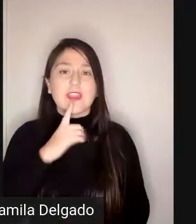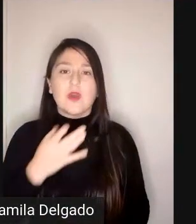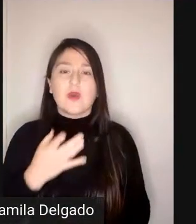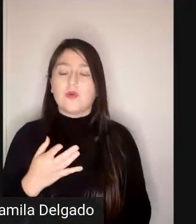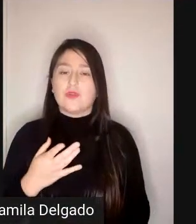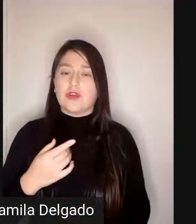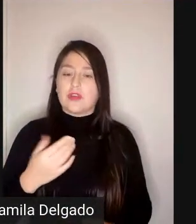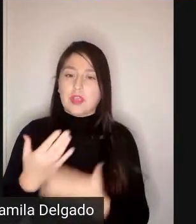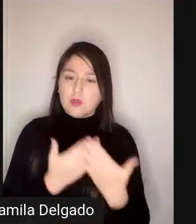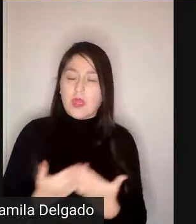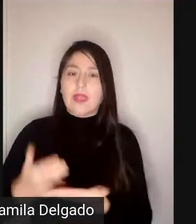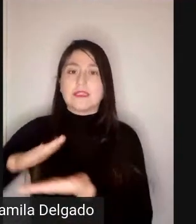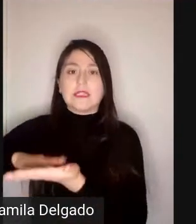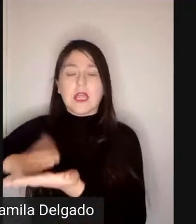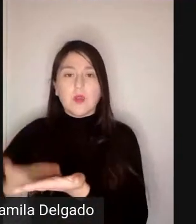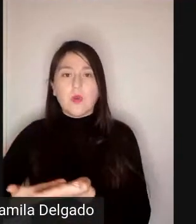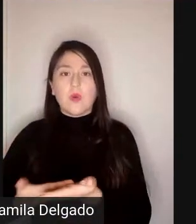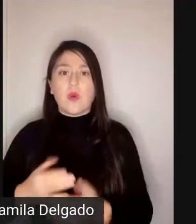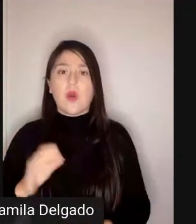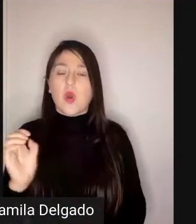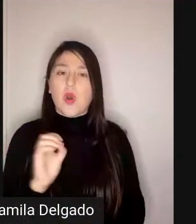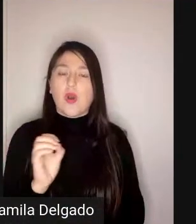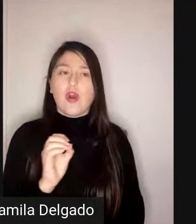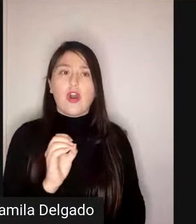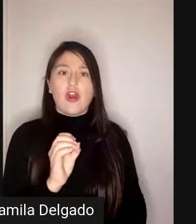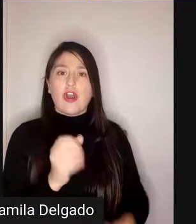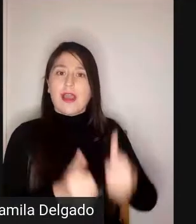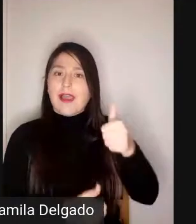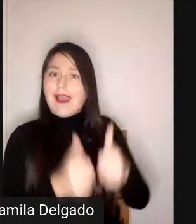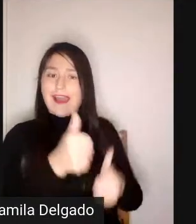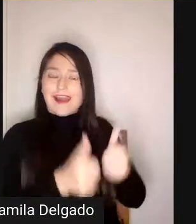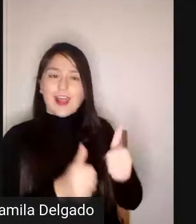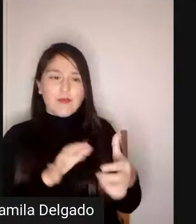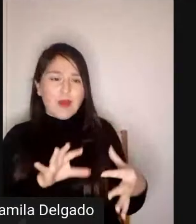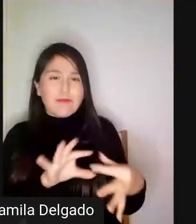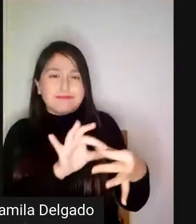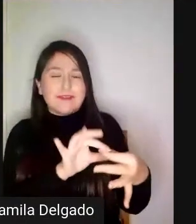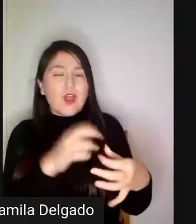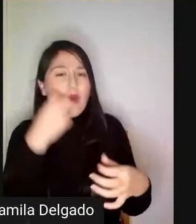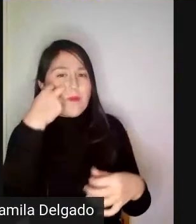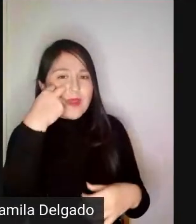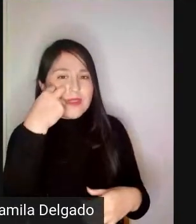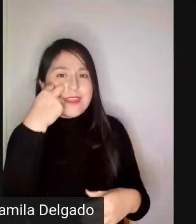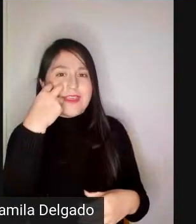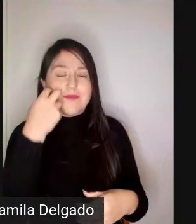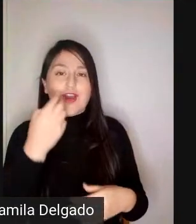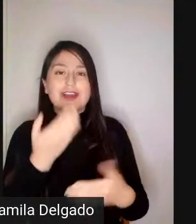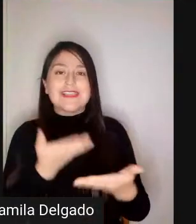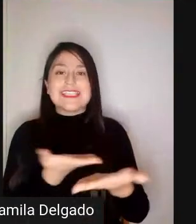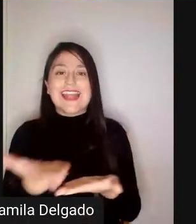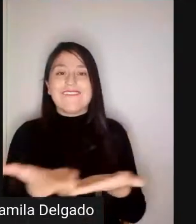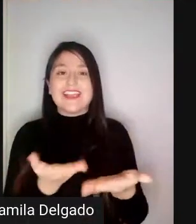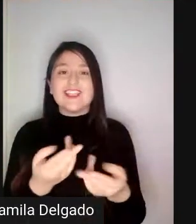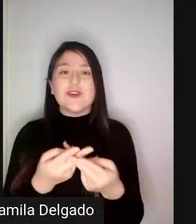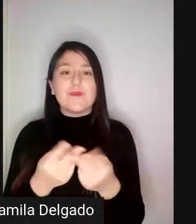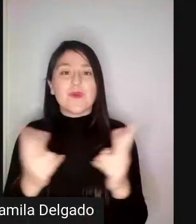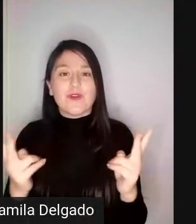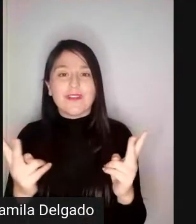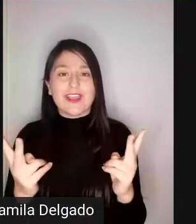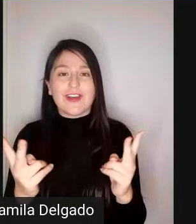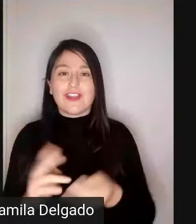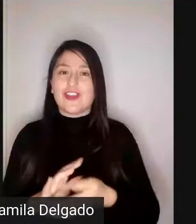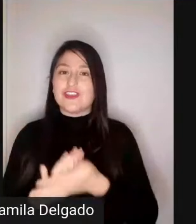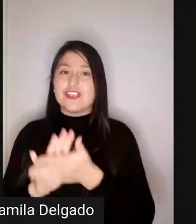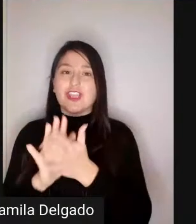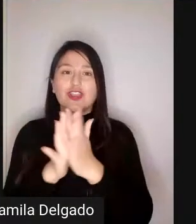estudiar carreras tan comprometidas desde lo humanista, desde la salud y desde del servicio público en sí. Entonces es toda una experiencia de arrastre,